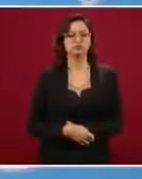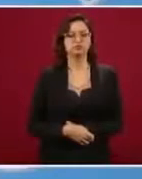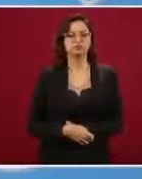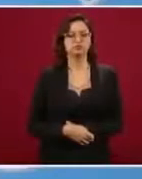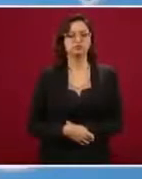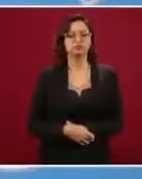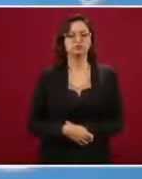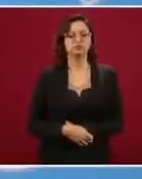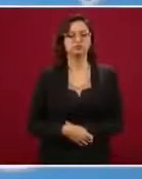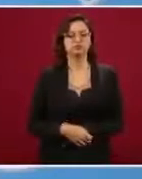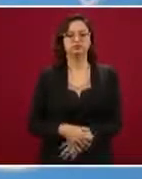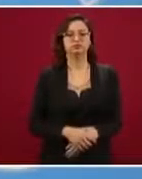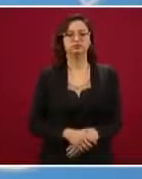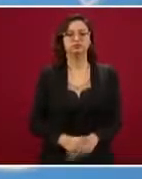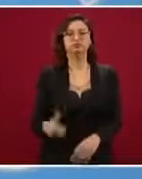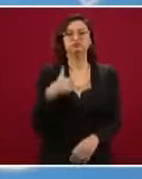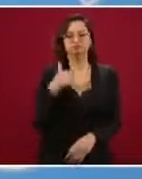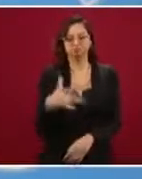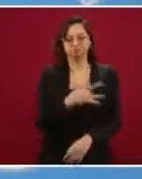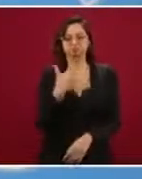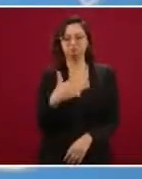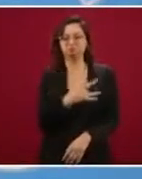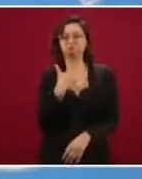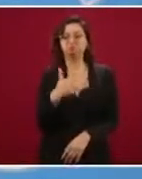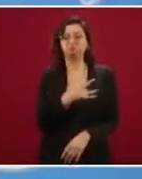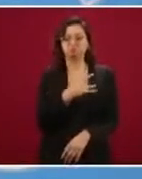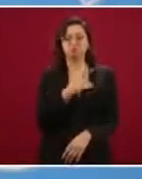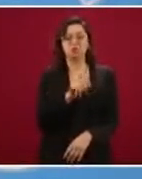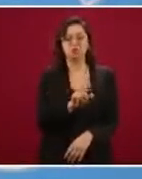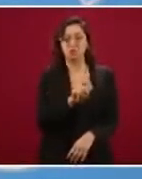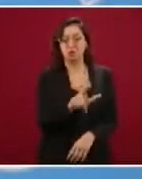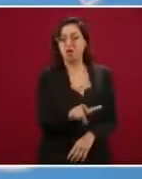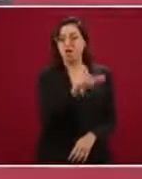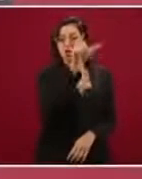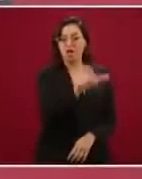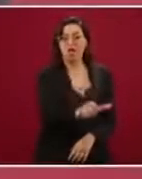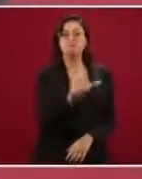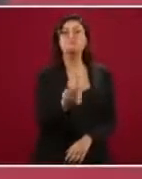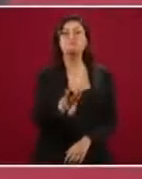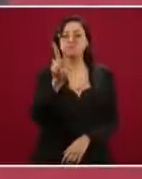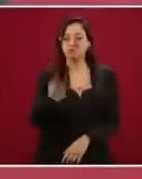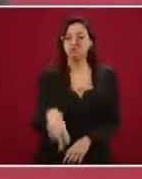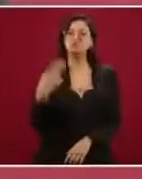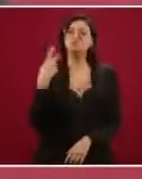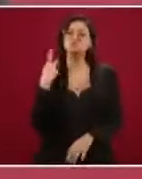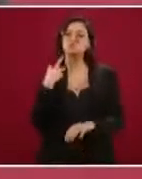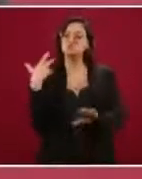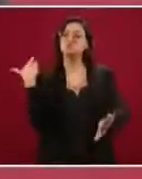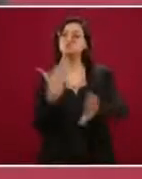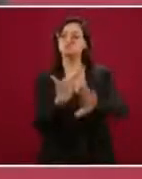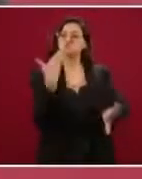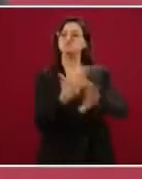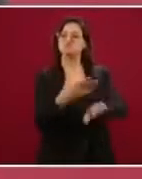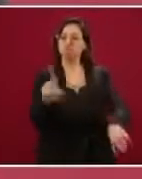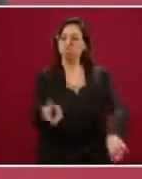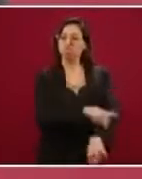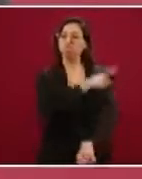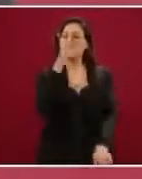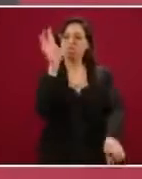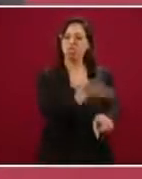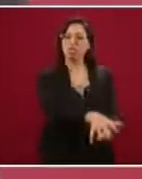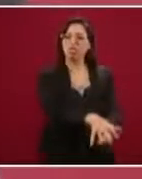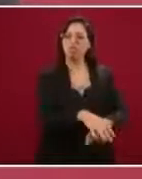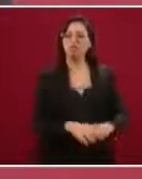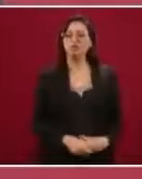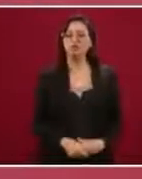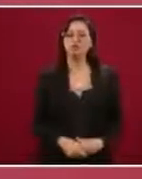sí fue una represalia la que padeció Napoleón Gómez Urrutia y